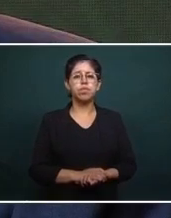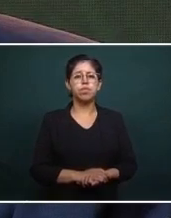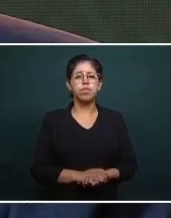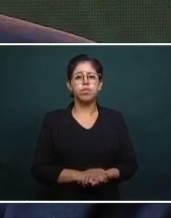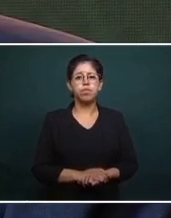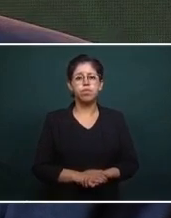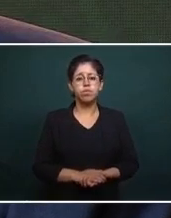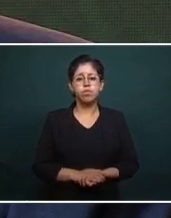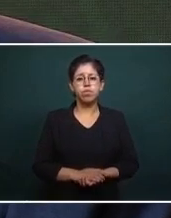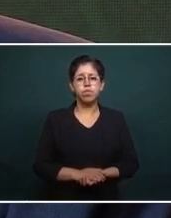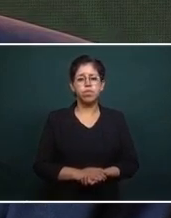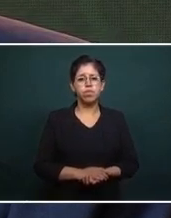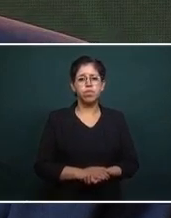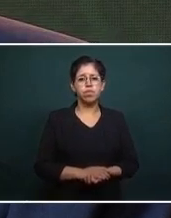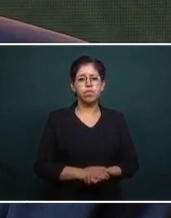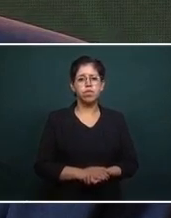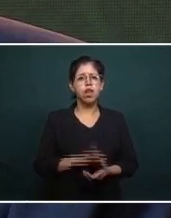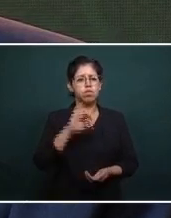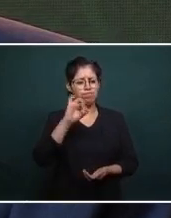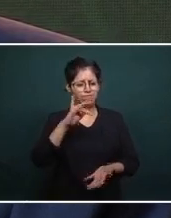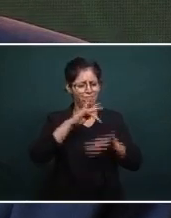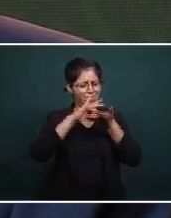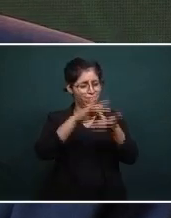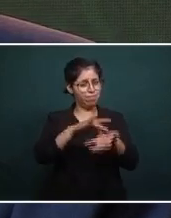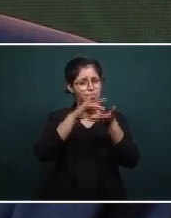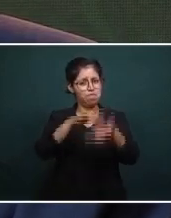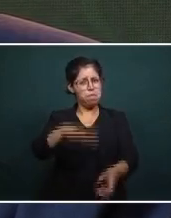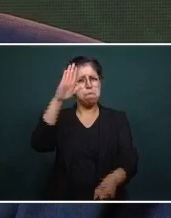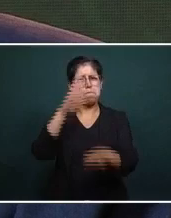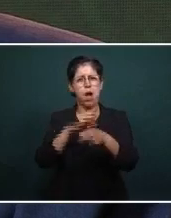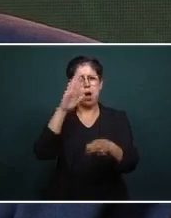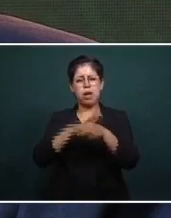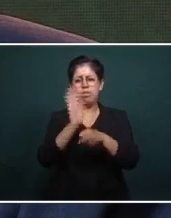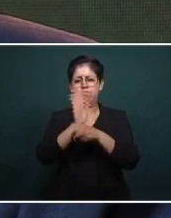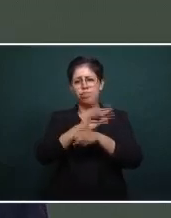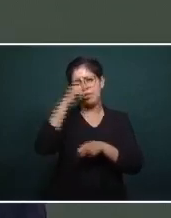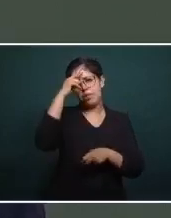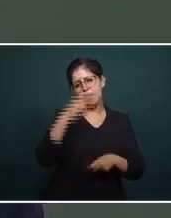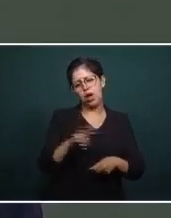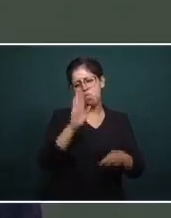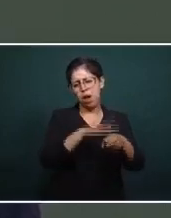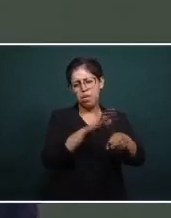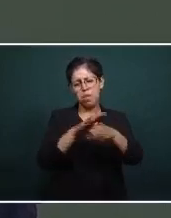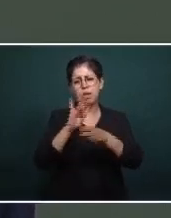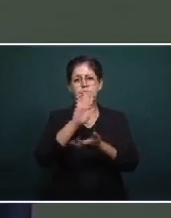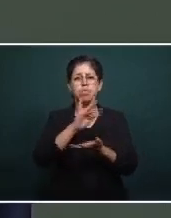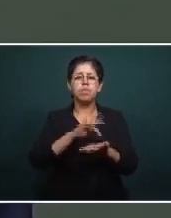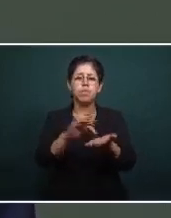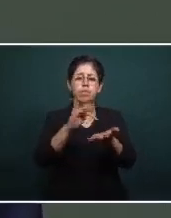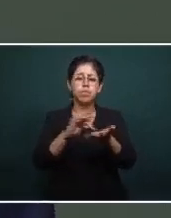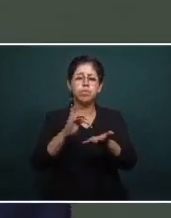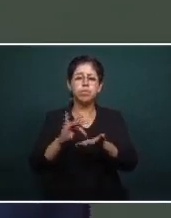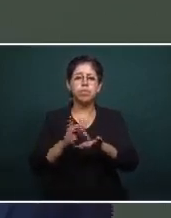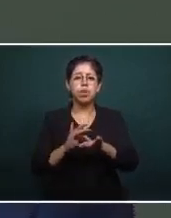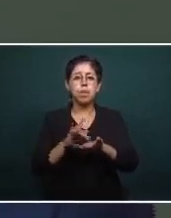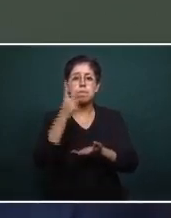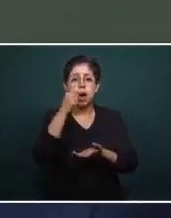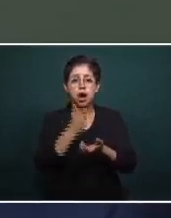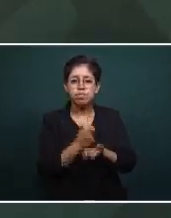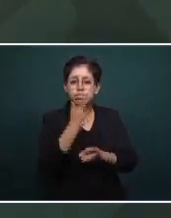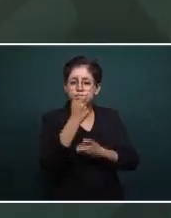y se va a apoyar más para que se den